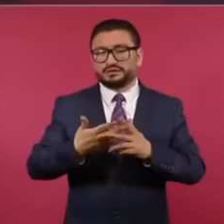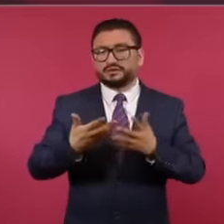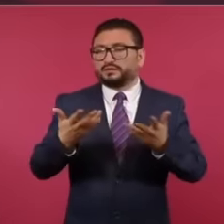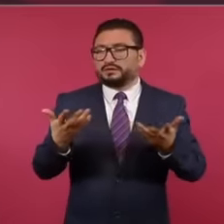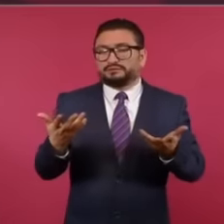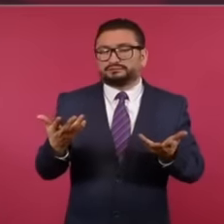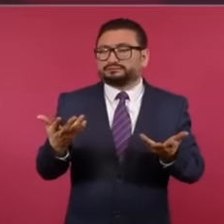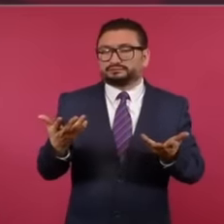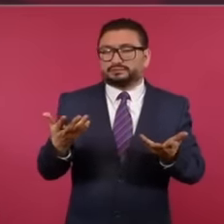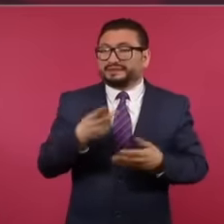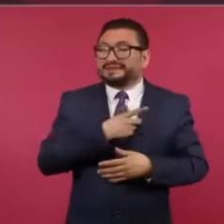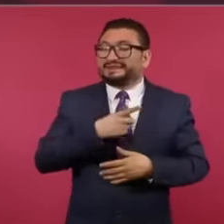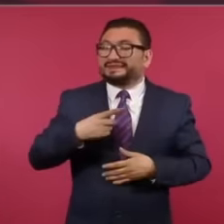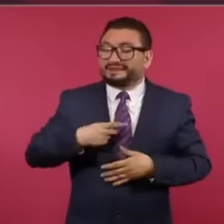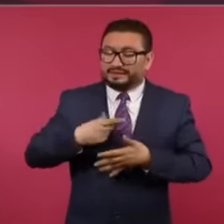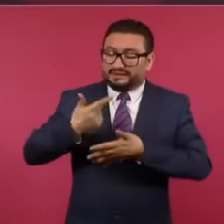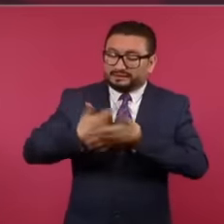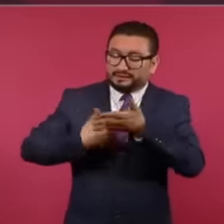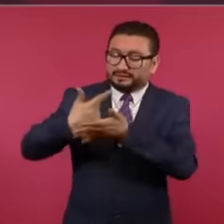tienen que registrarse.